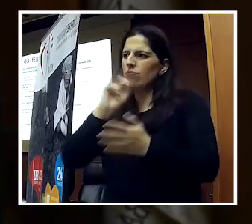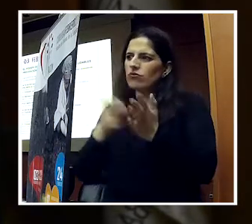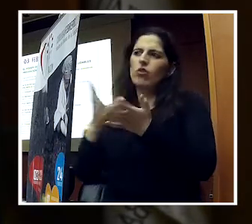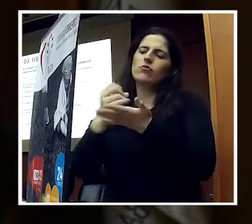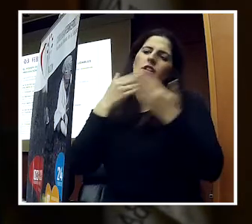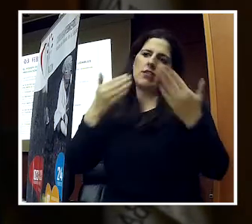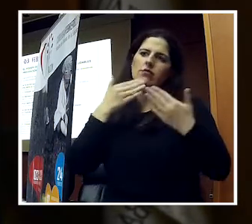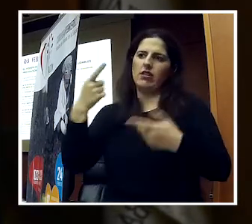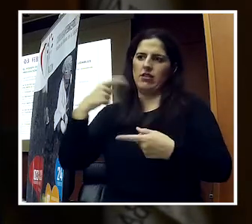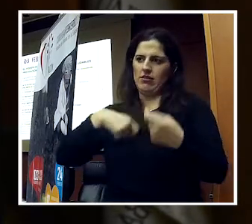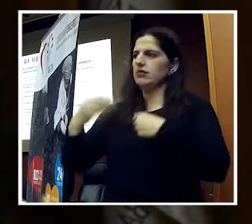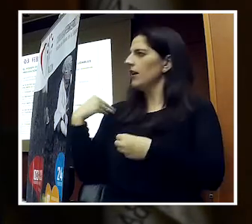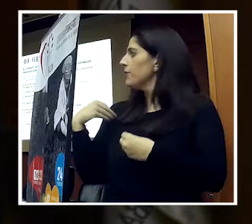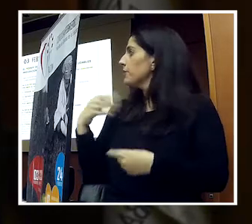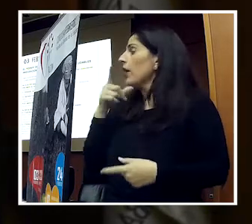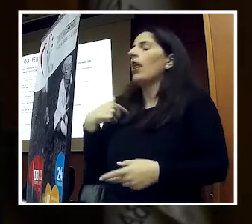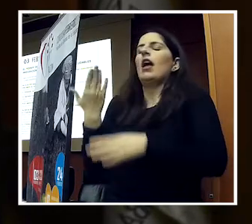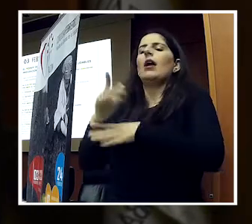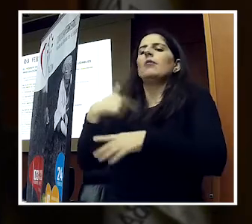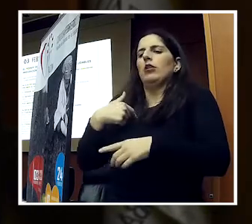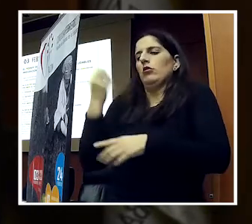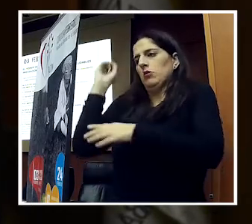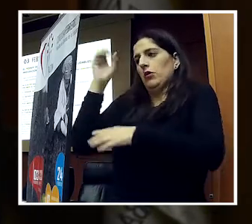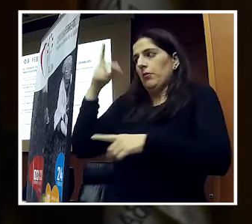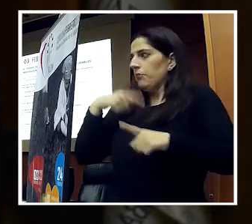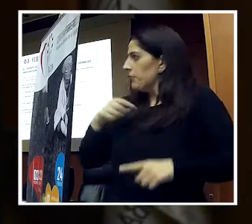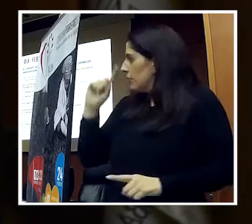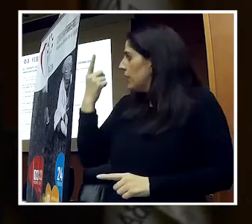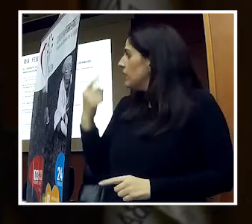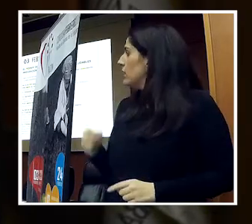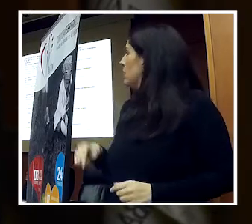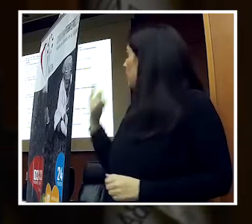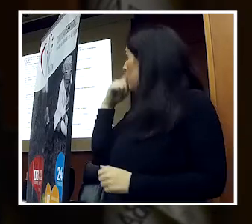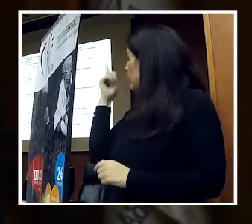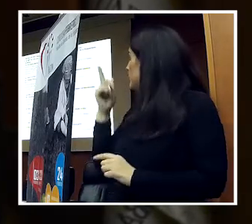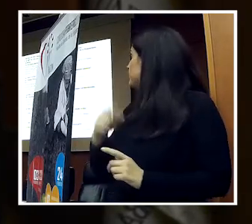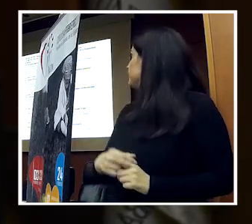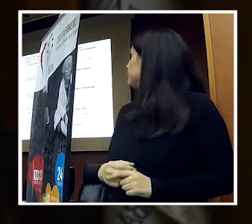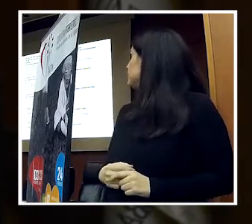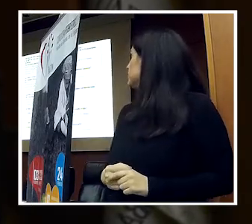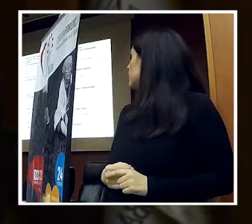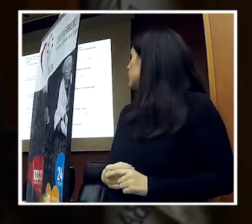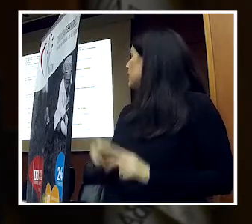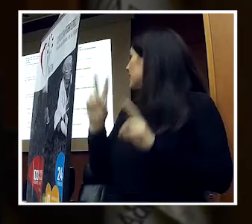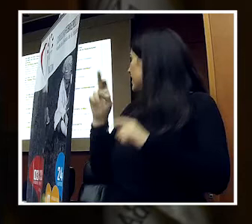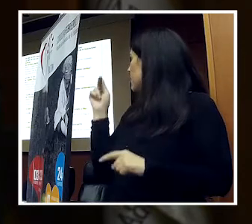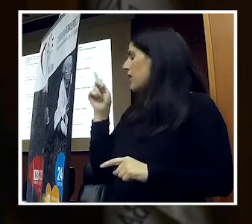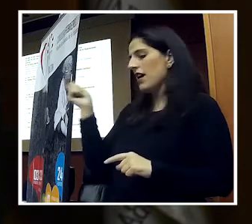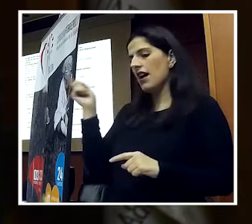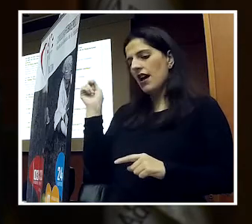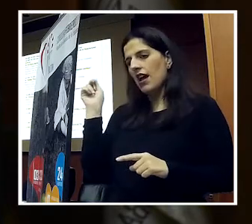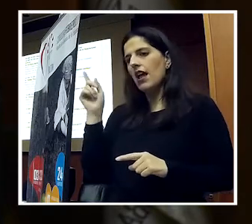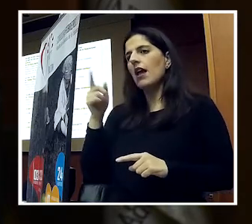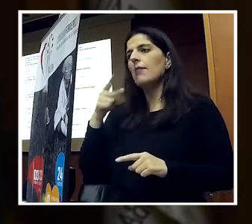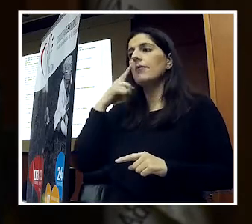lo que sería la parte mía de la presentación que nos va a mover, como veis aquí, que sería concretamente esta parte que